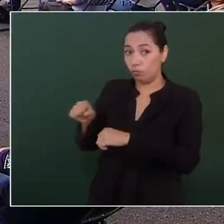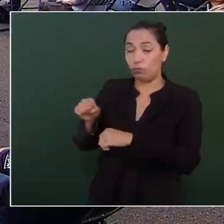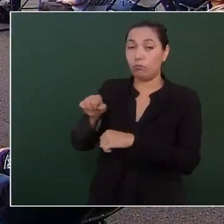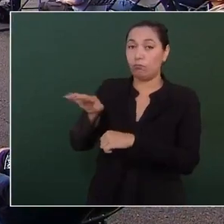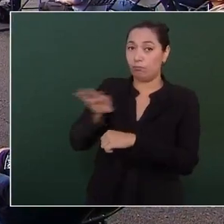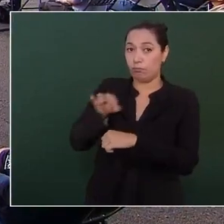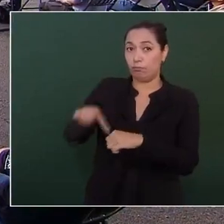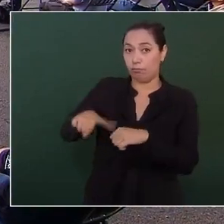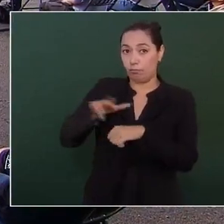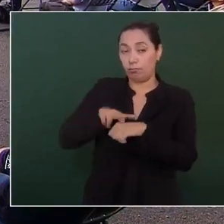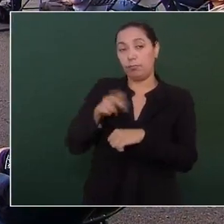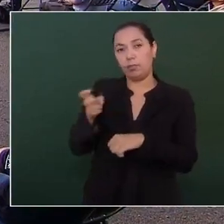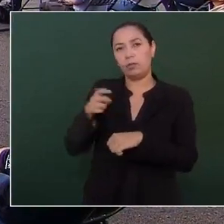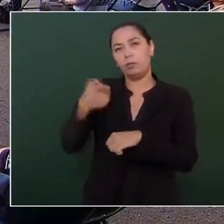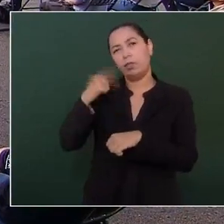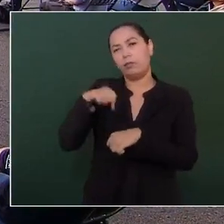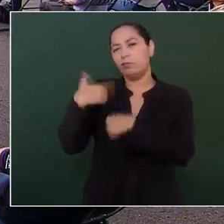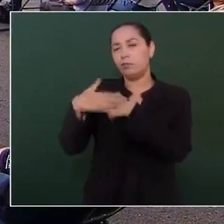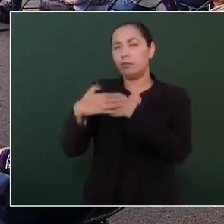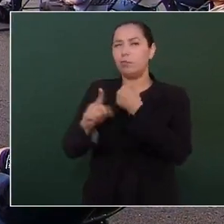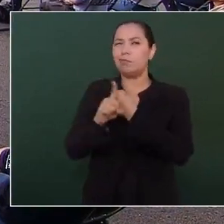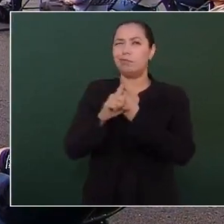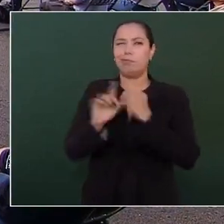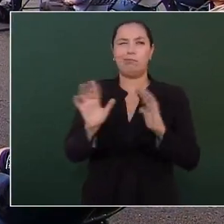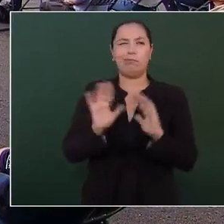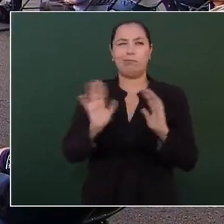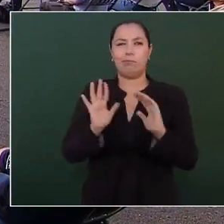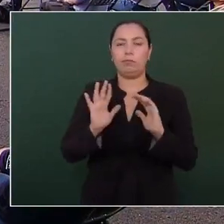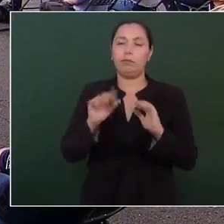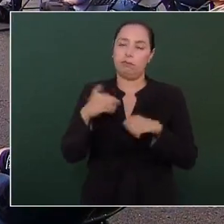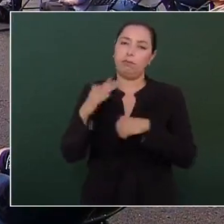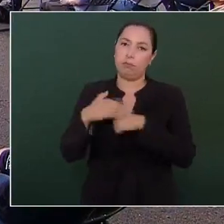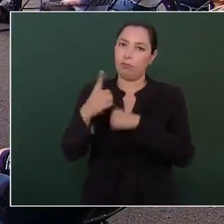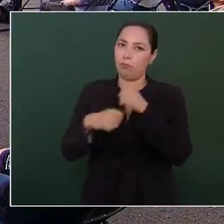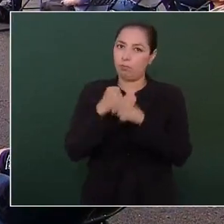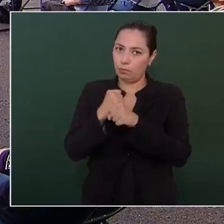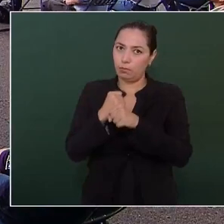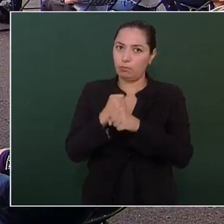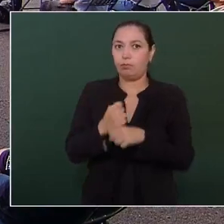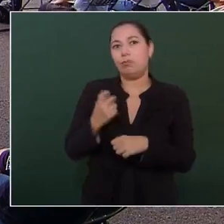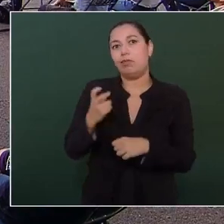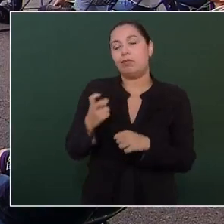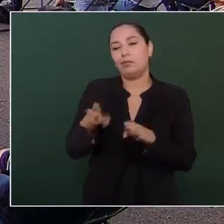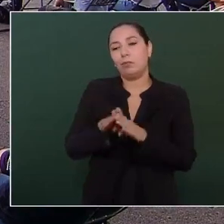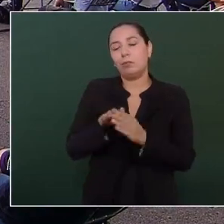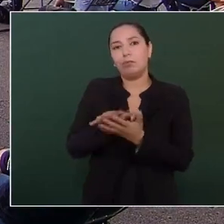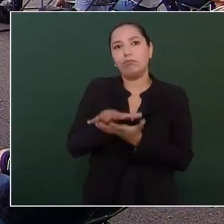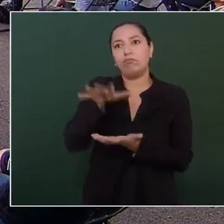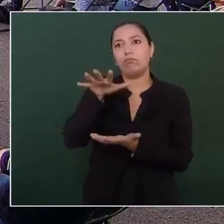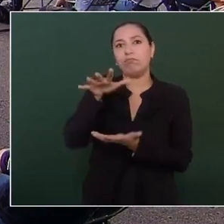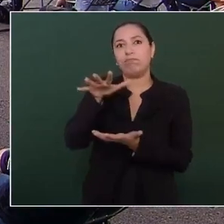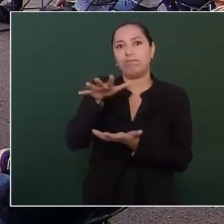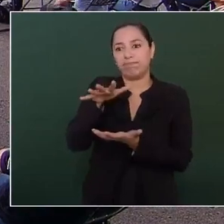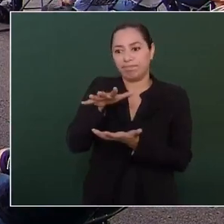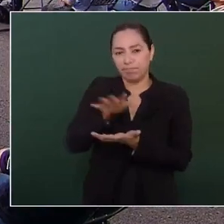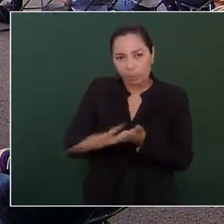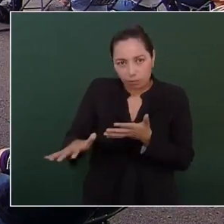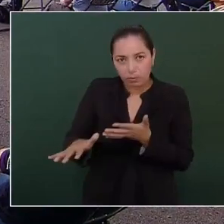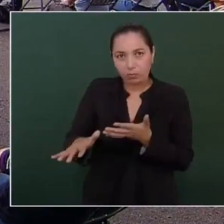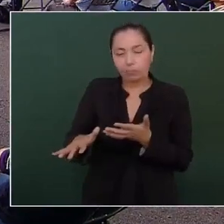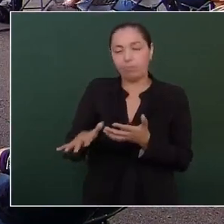que no tengamos problemas el año próximo con el abasto de